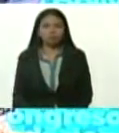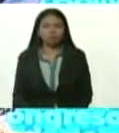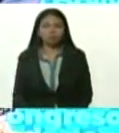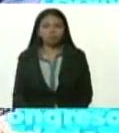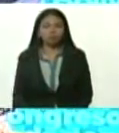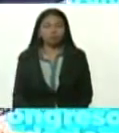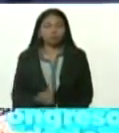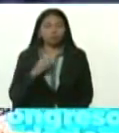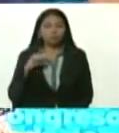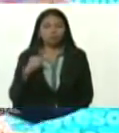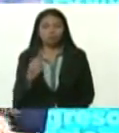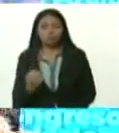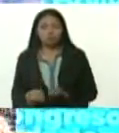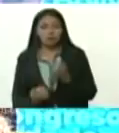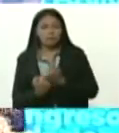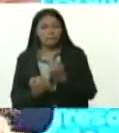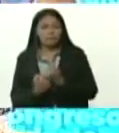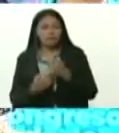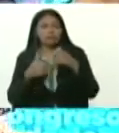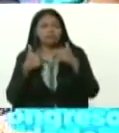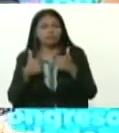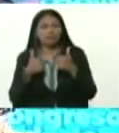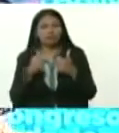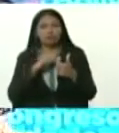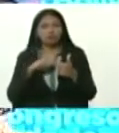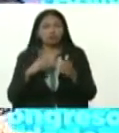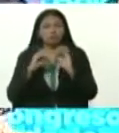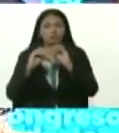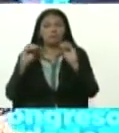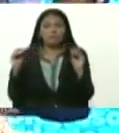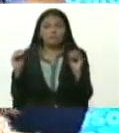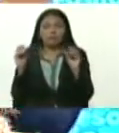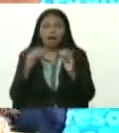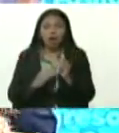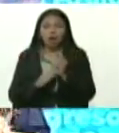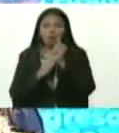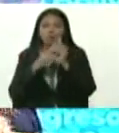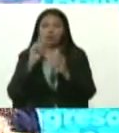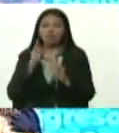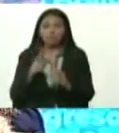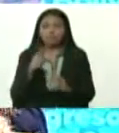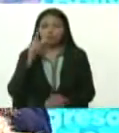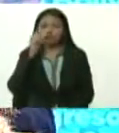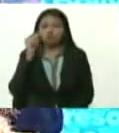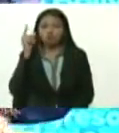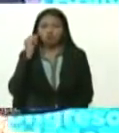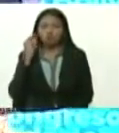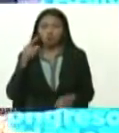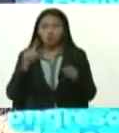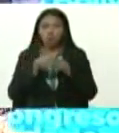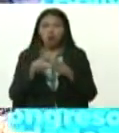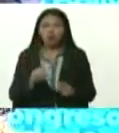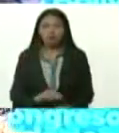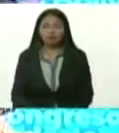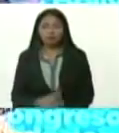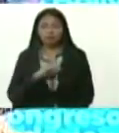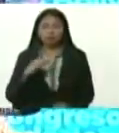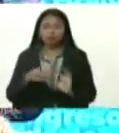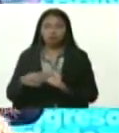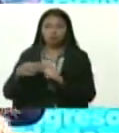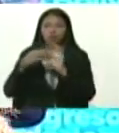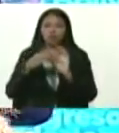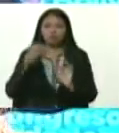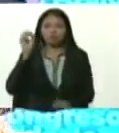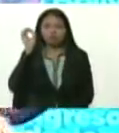Hemos echado las bases, hemos convocado a los líderes, a las lideresas, los hemos unido en una